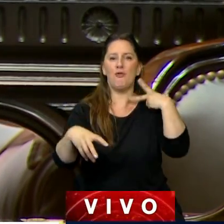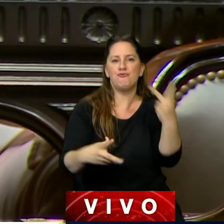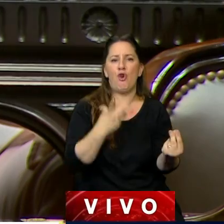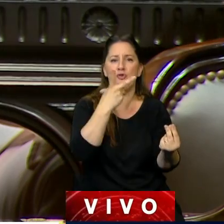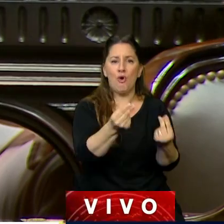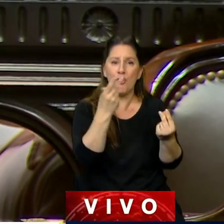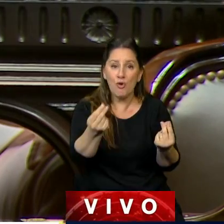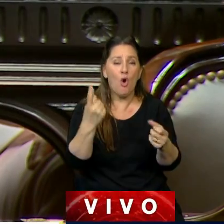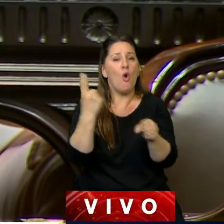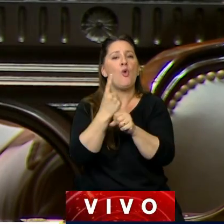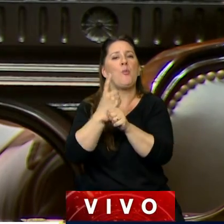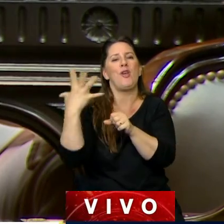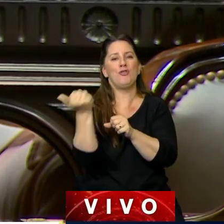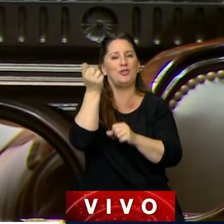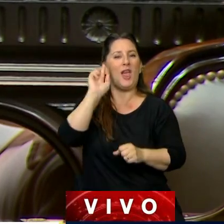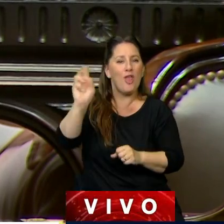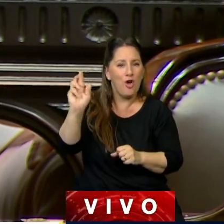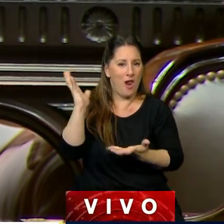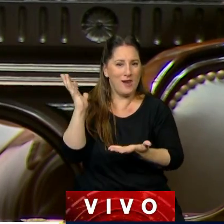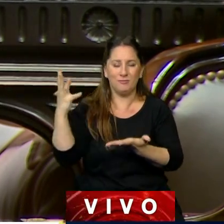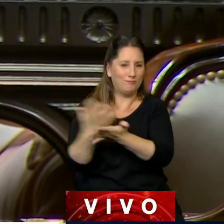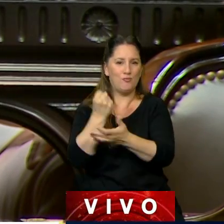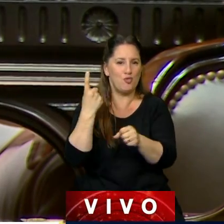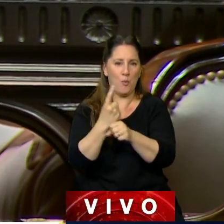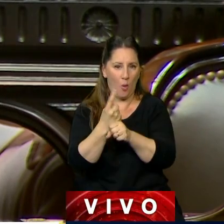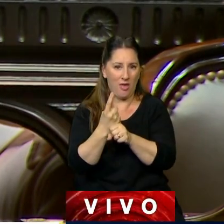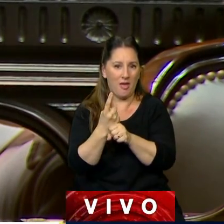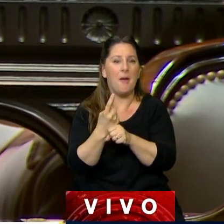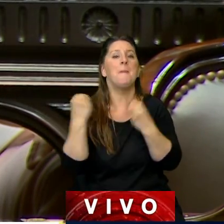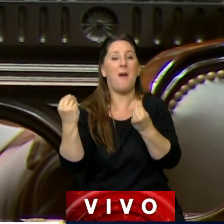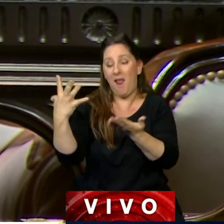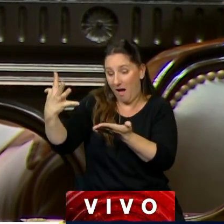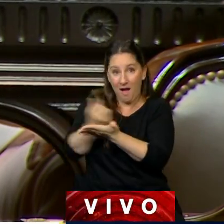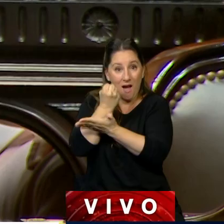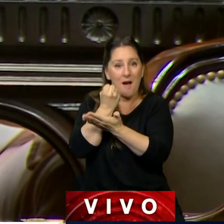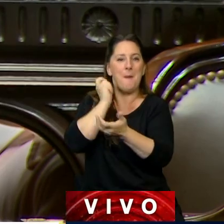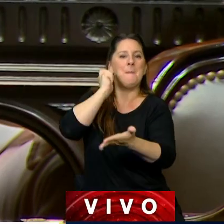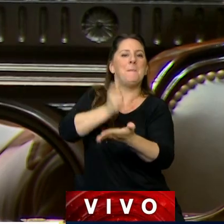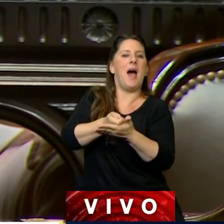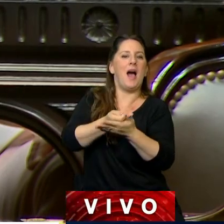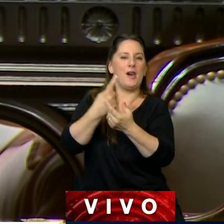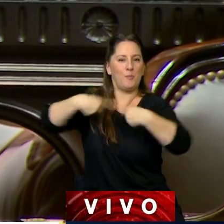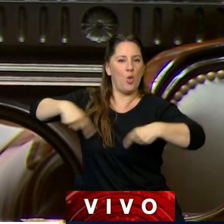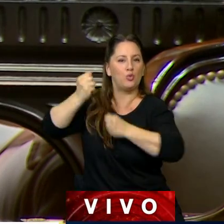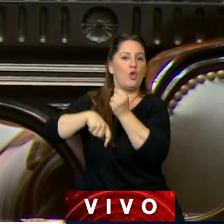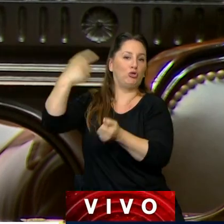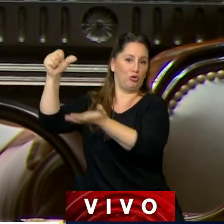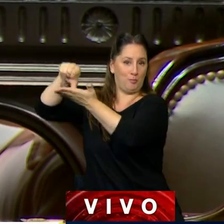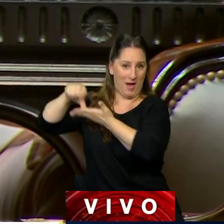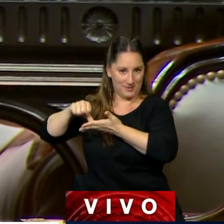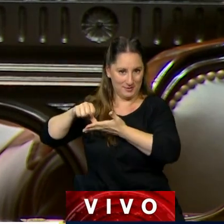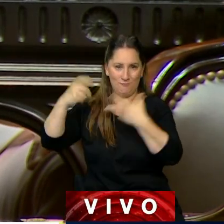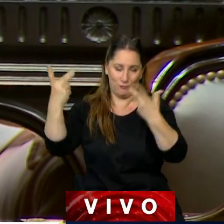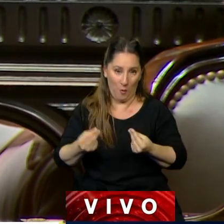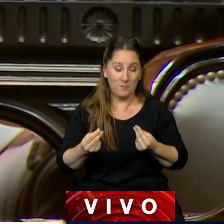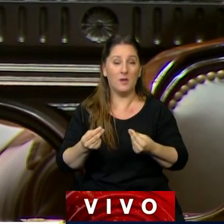adquirir monedas extranjeras, vuelvo a decir, para pagar a sus proveedores extranjeros. Cuando no